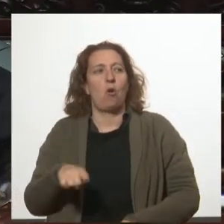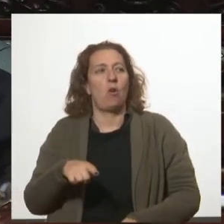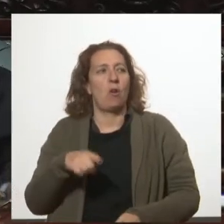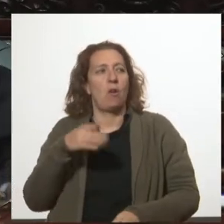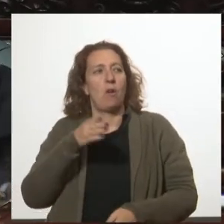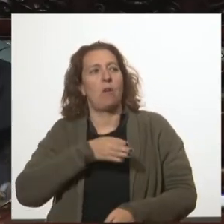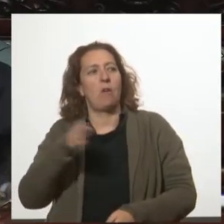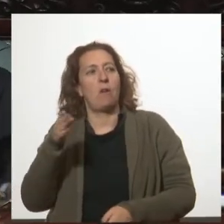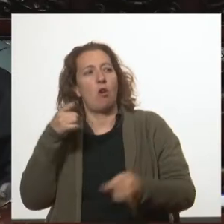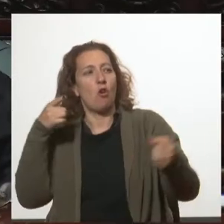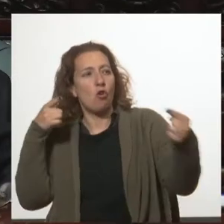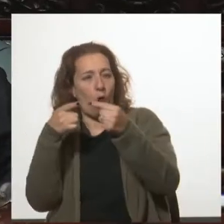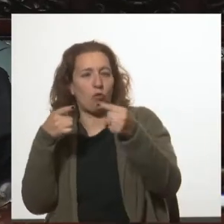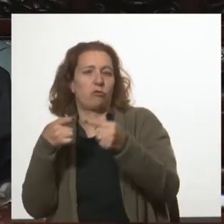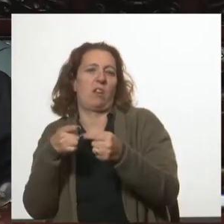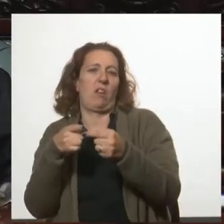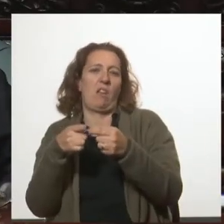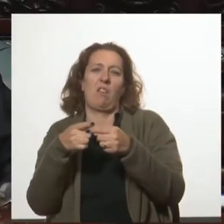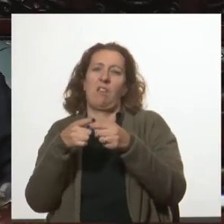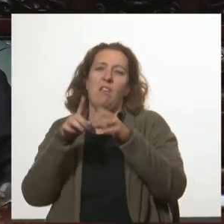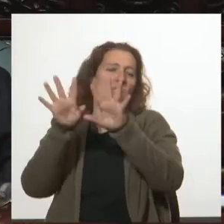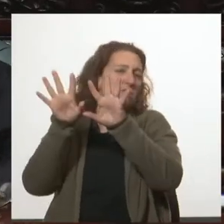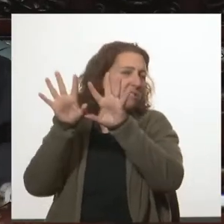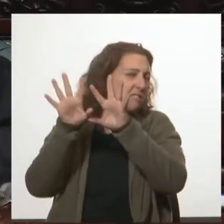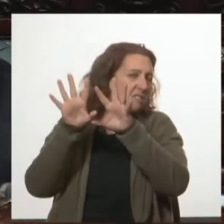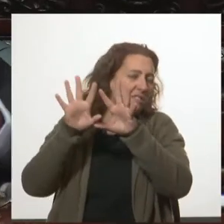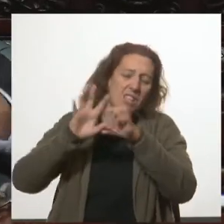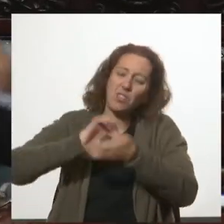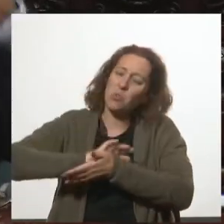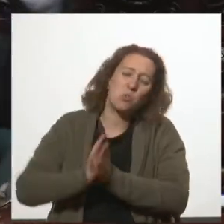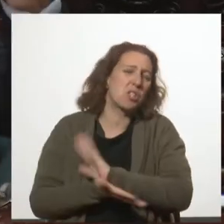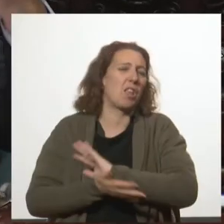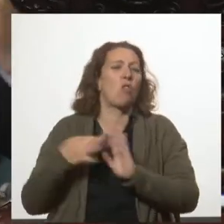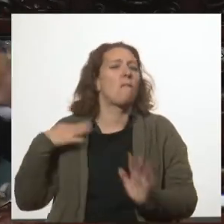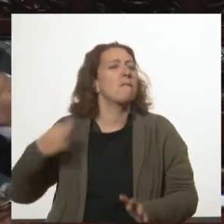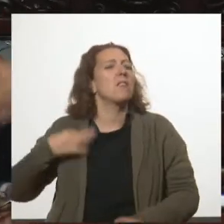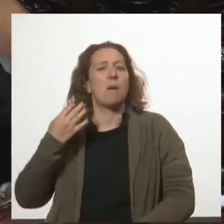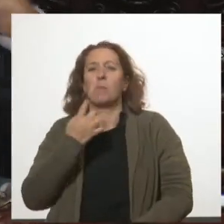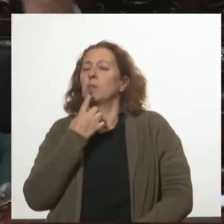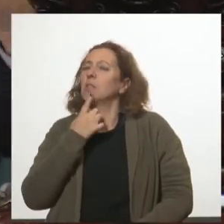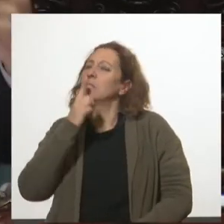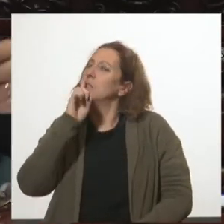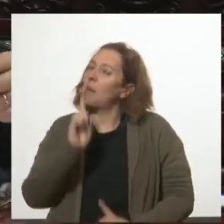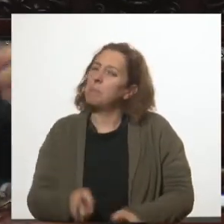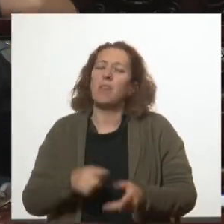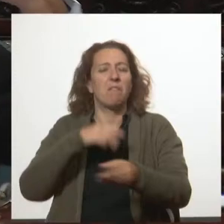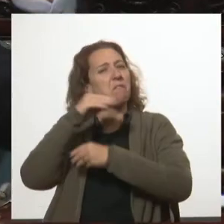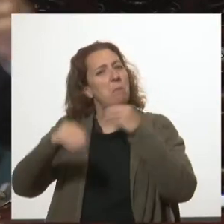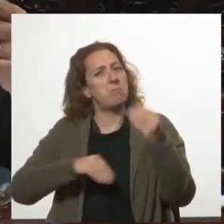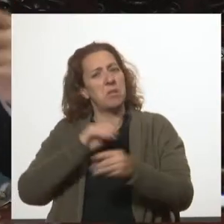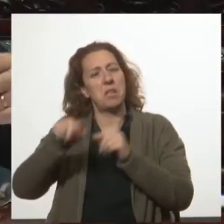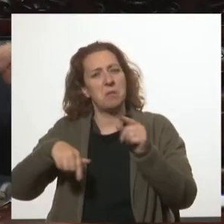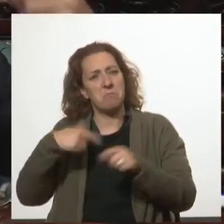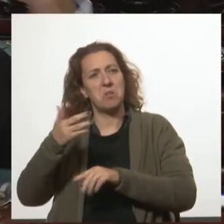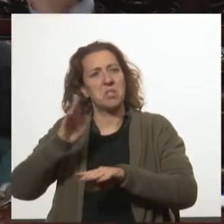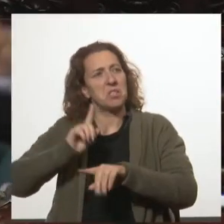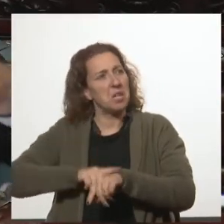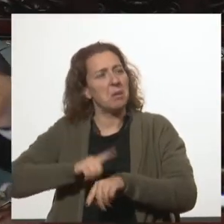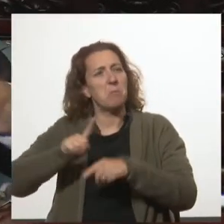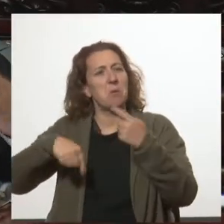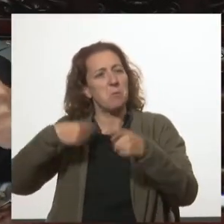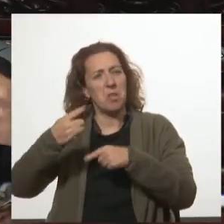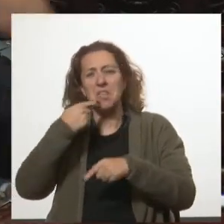encontradas destruyendo vidas políticas y de familia y después con el tiempo después del apresuramiento después de las responsabilidades pueden